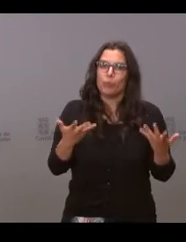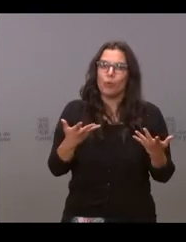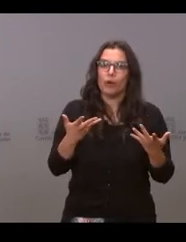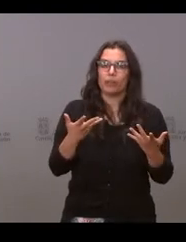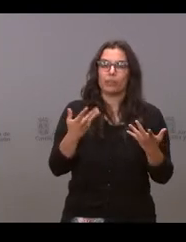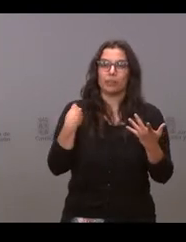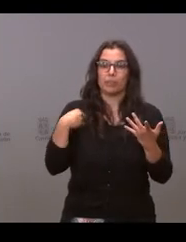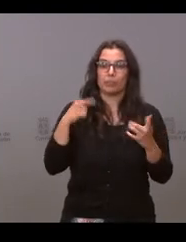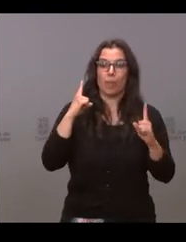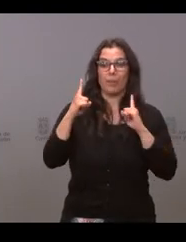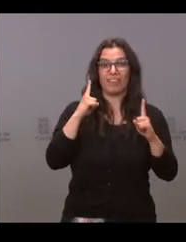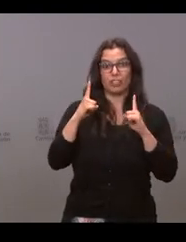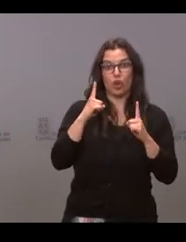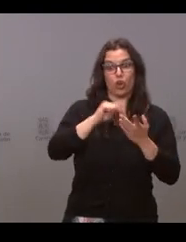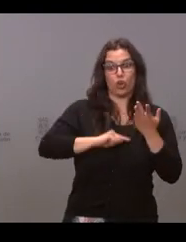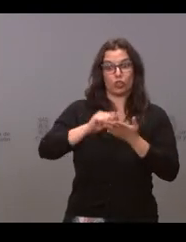previstos